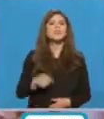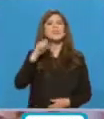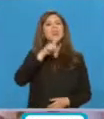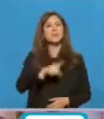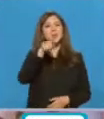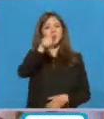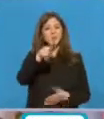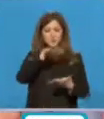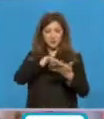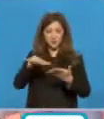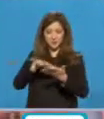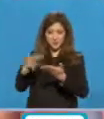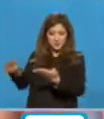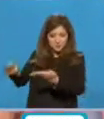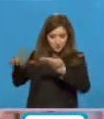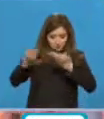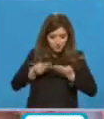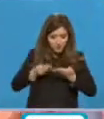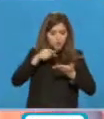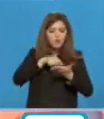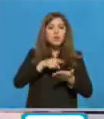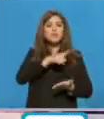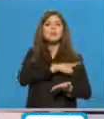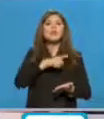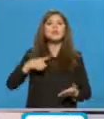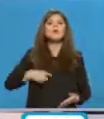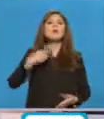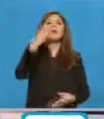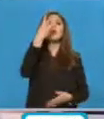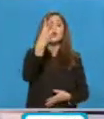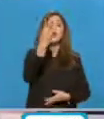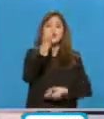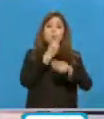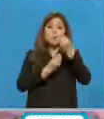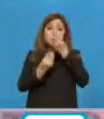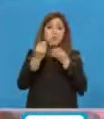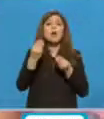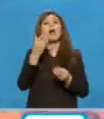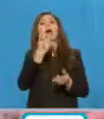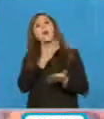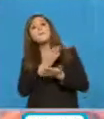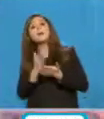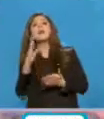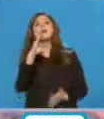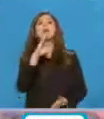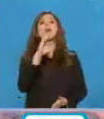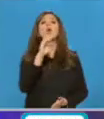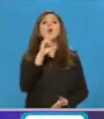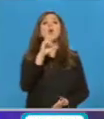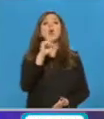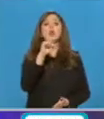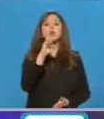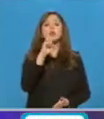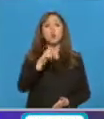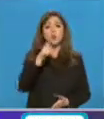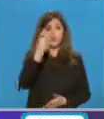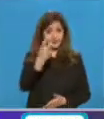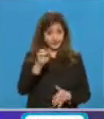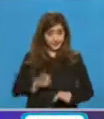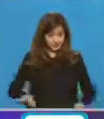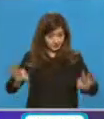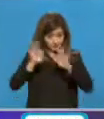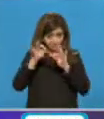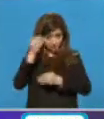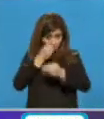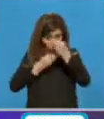información es obviamente hacer tus 3 alimentos, y si se pudiera las colaciones mejor, pero hacer tus 3 alimentos, ¿no? Así es.